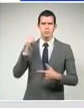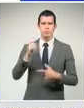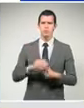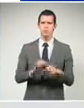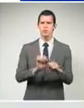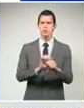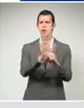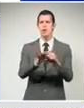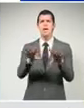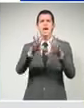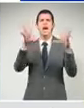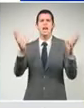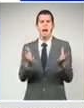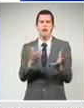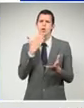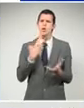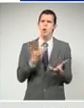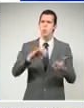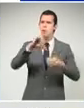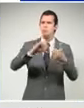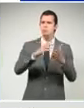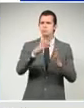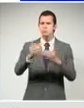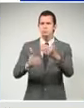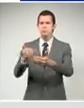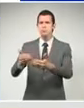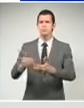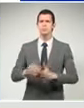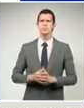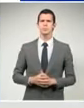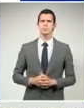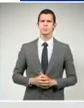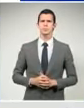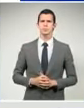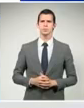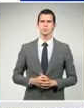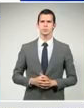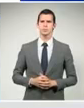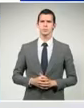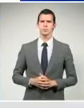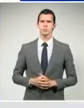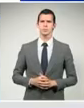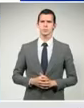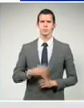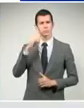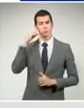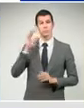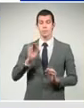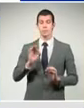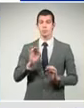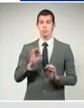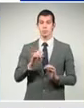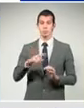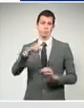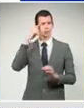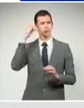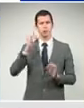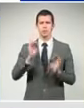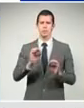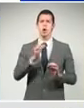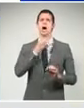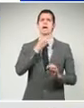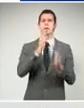Ni que mencionar, porque ya la población lo conoce, el incremento que hubo en enero, el incremento que